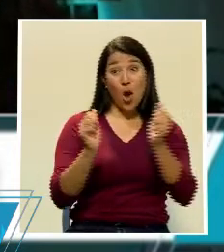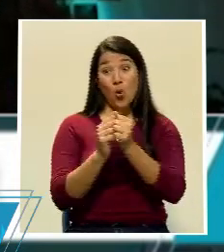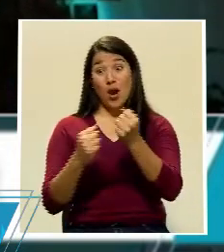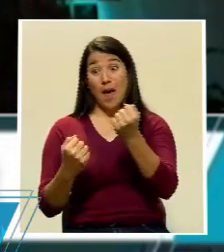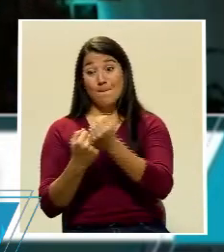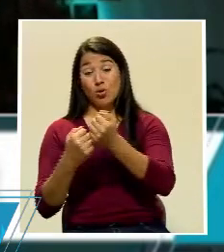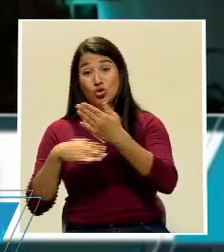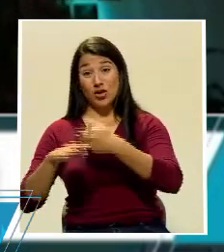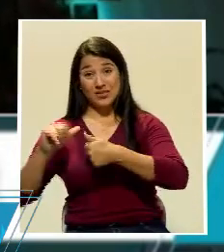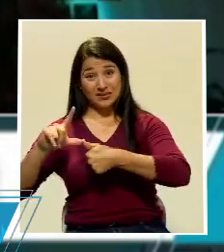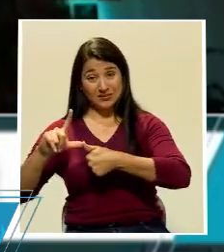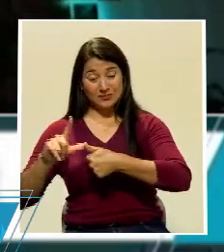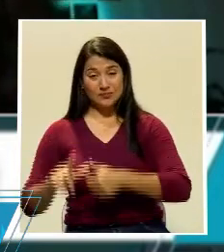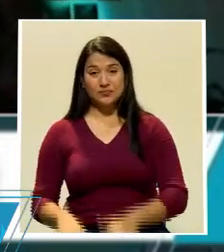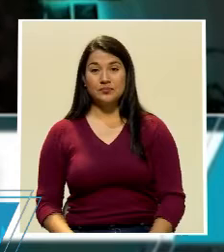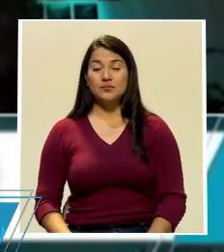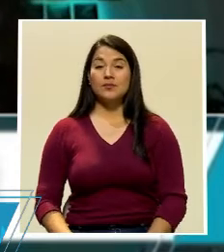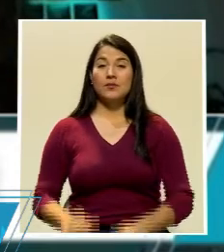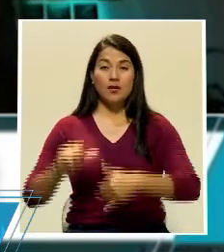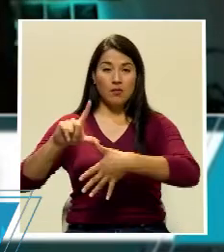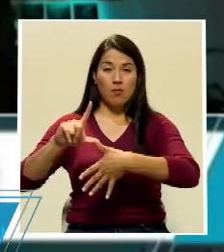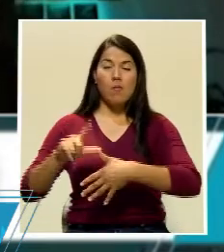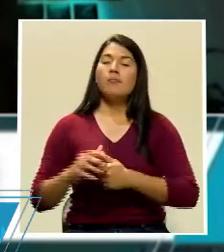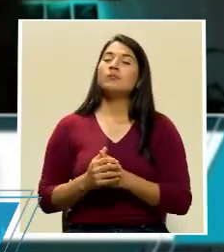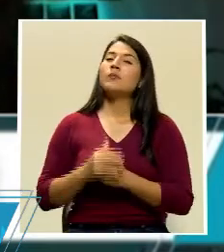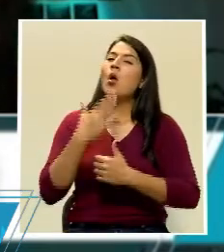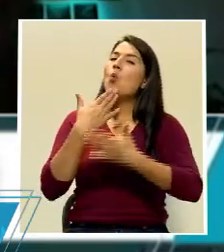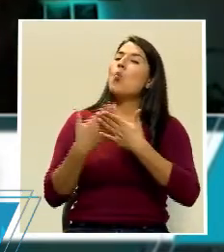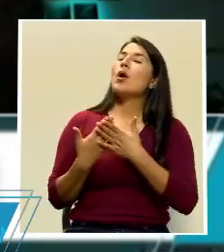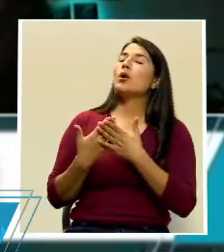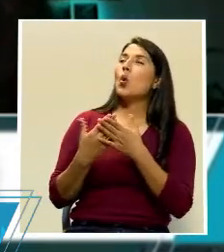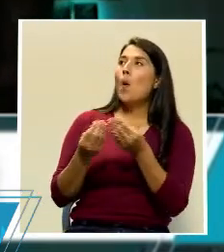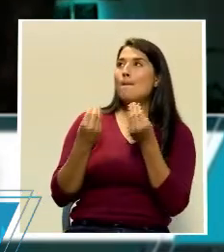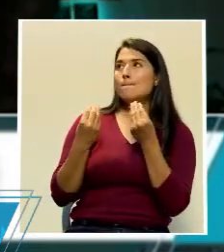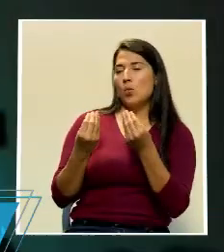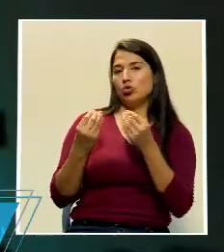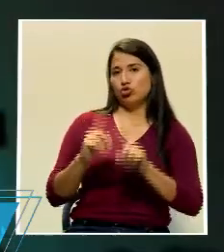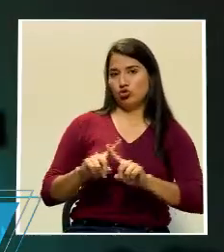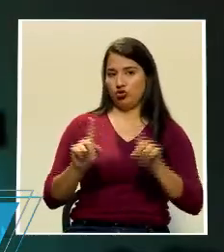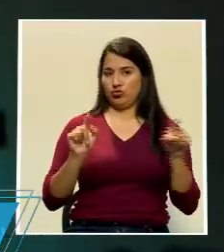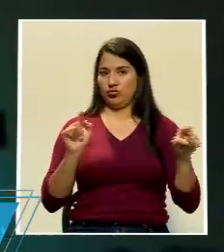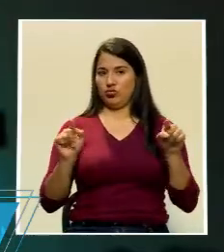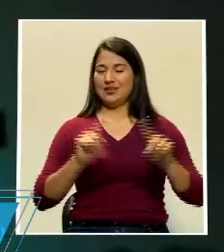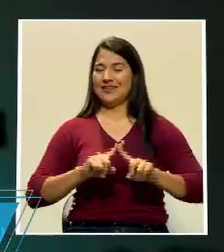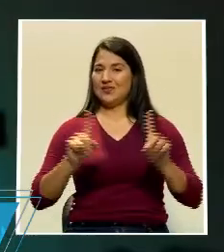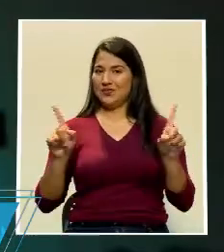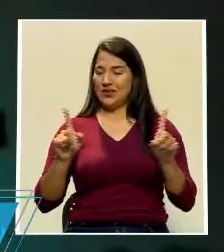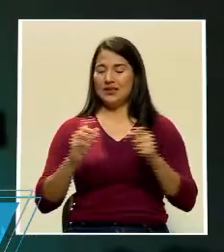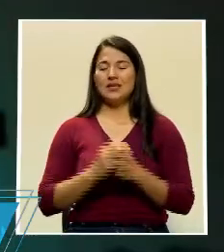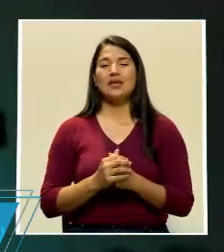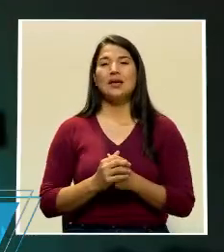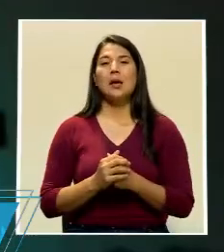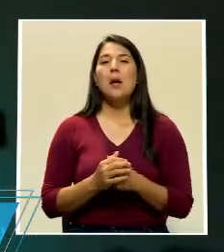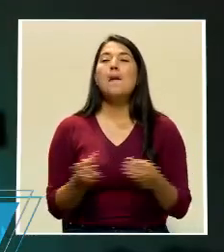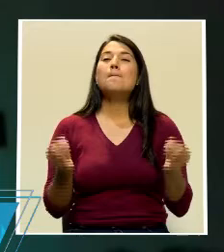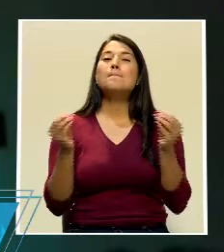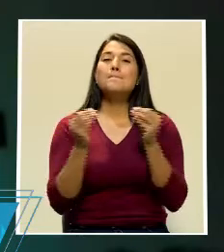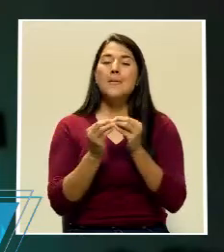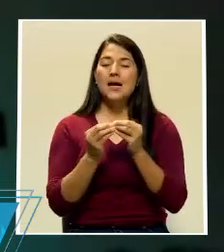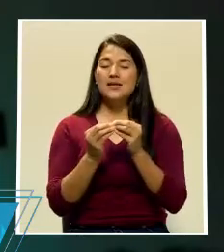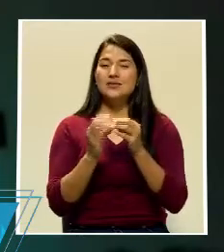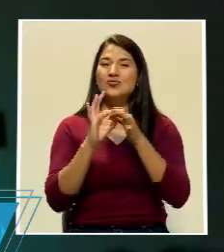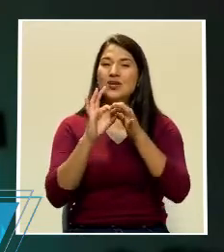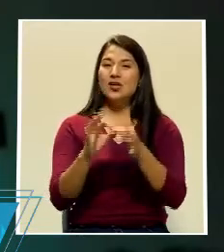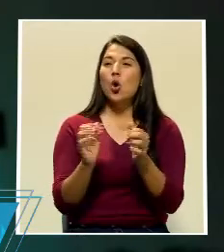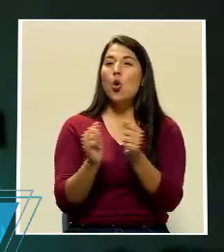América Latina? Bueno, hay muchísimas con respecto, sobre todo, al